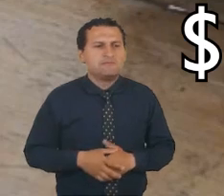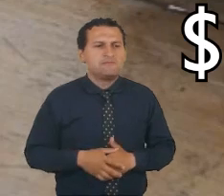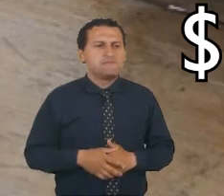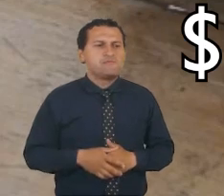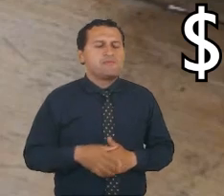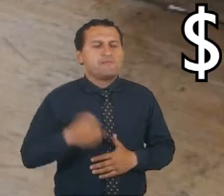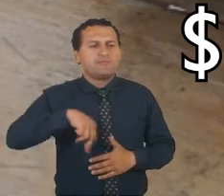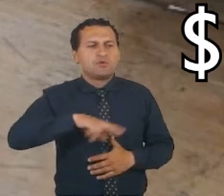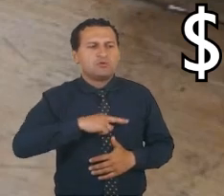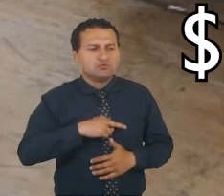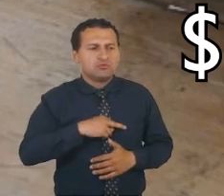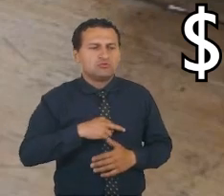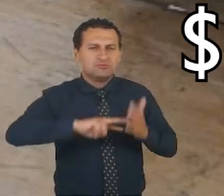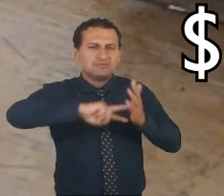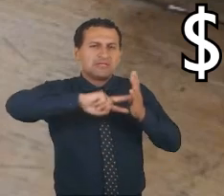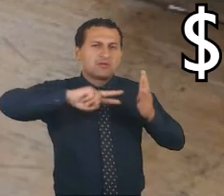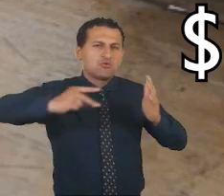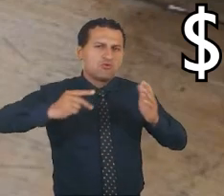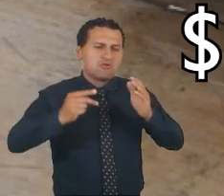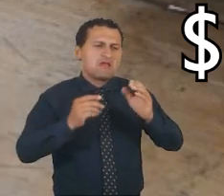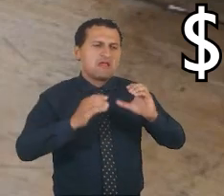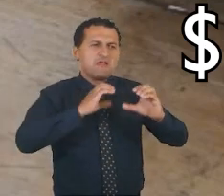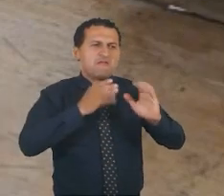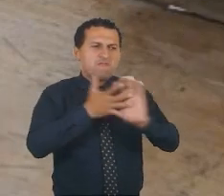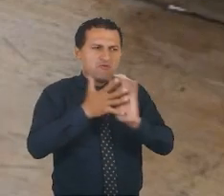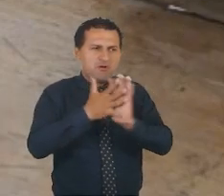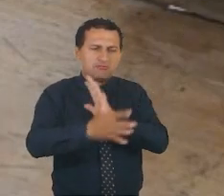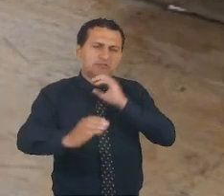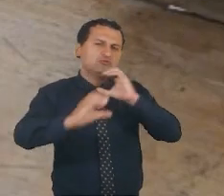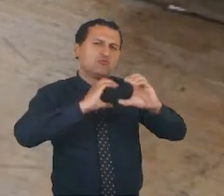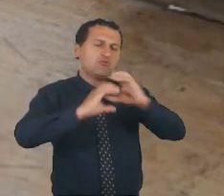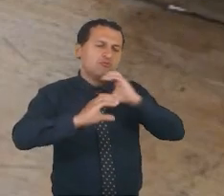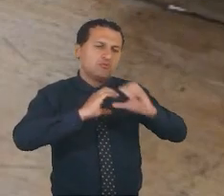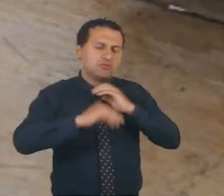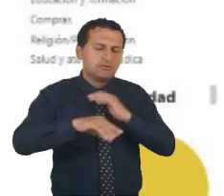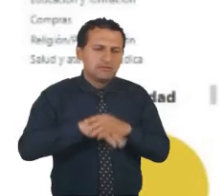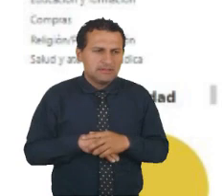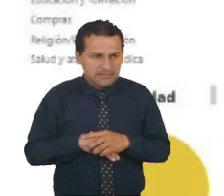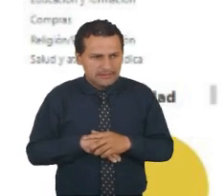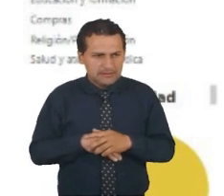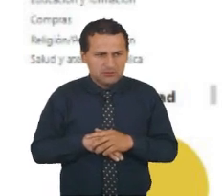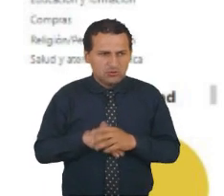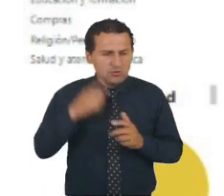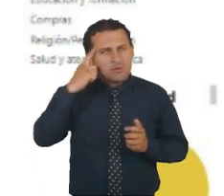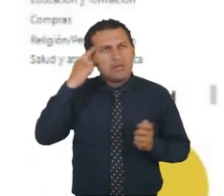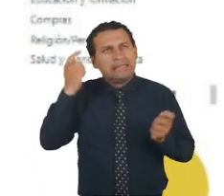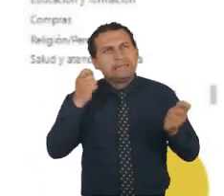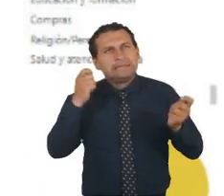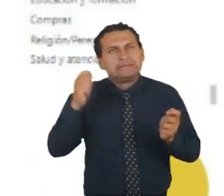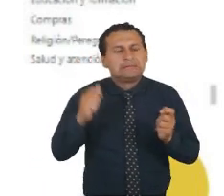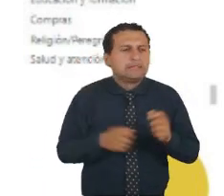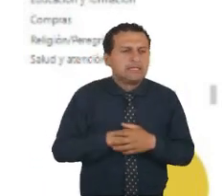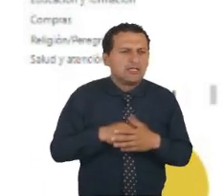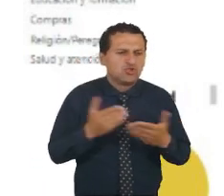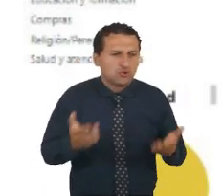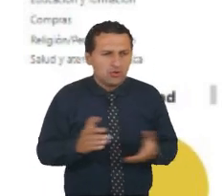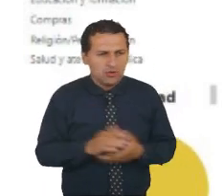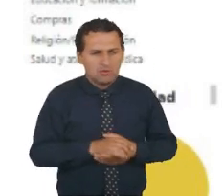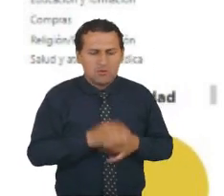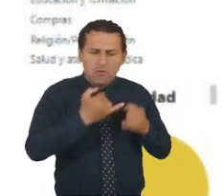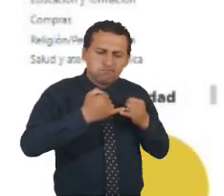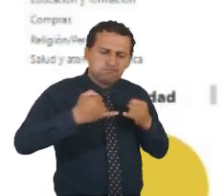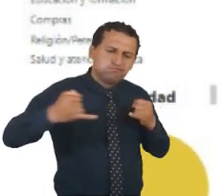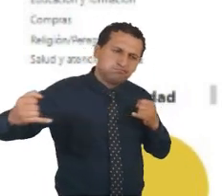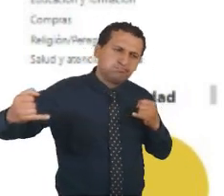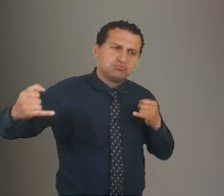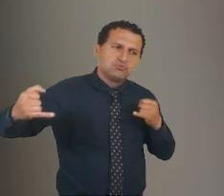1.897.517.027 pesos, contó el sector Tecnologías de la Información y las Comunicaciones para dar ejecución a las estrategias y programas